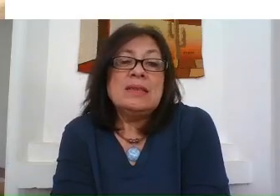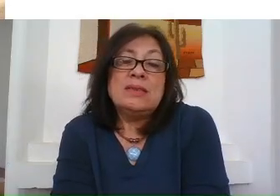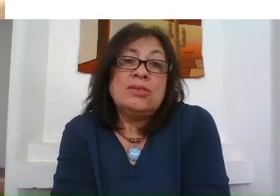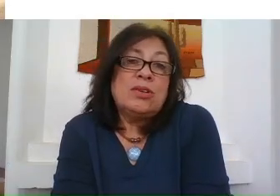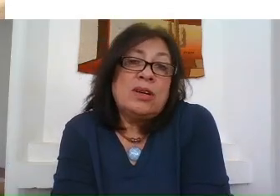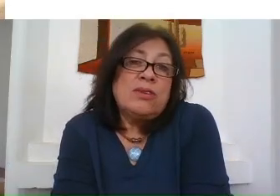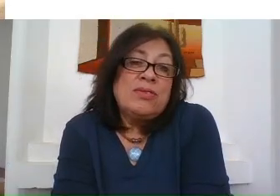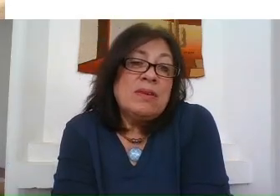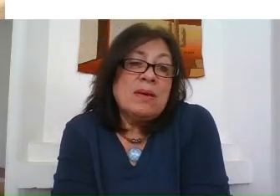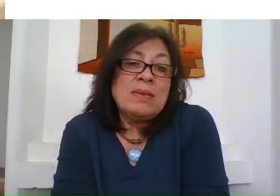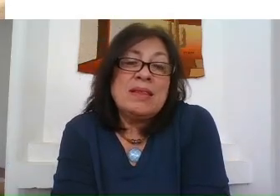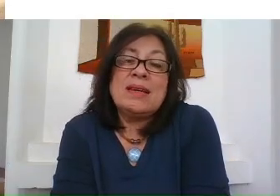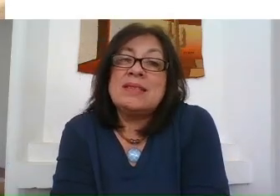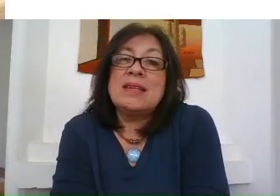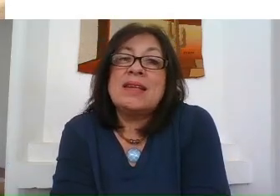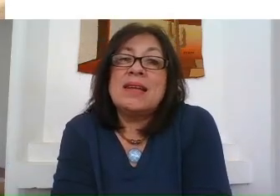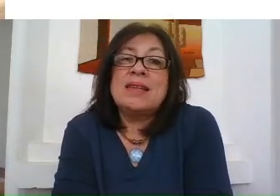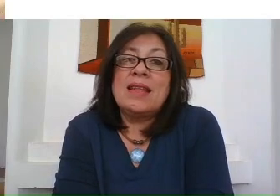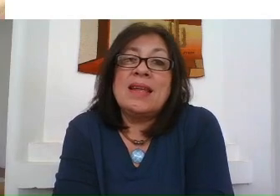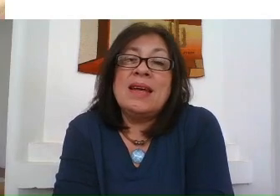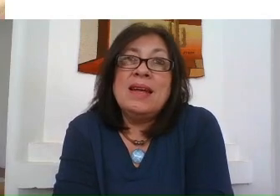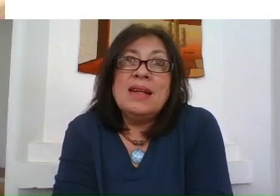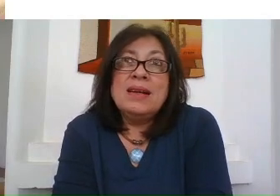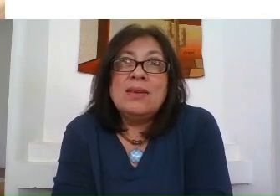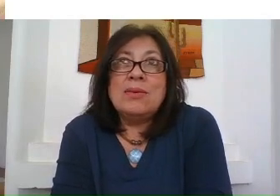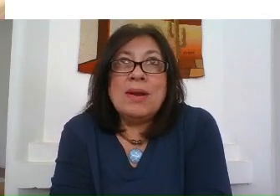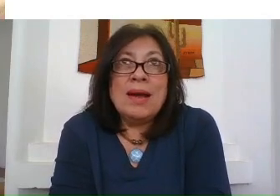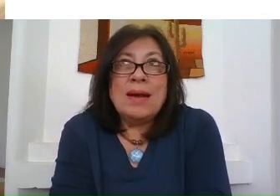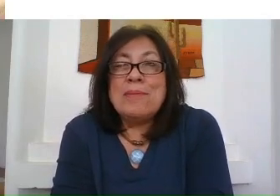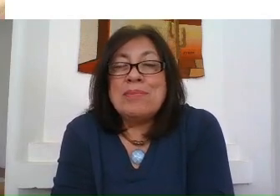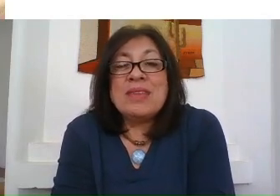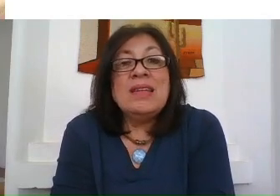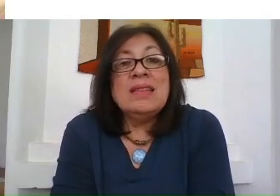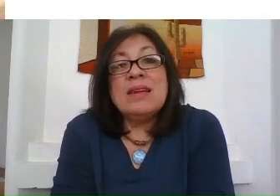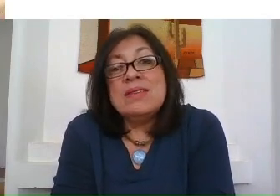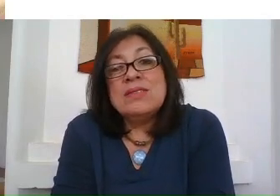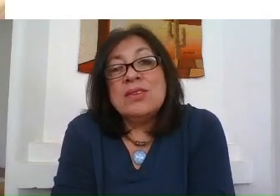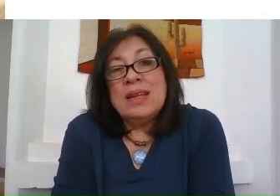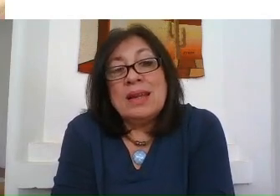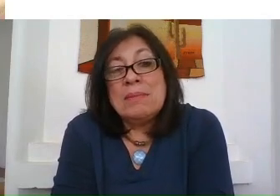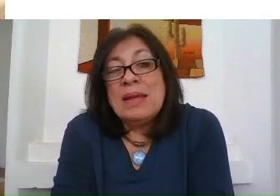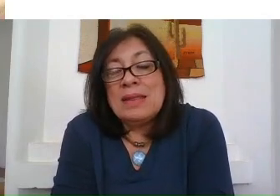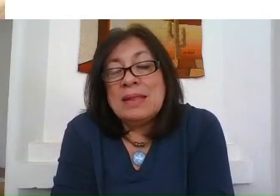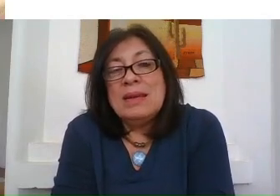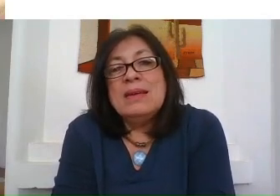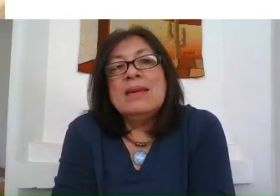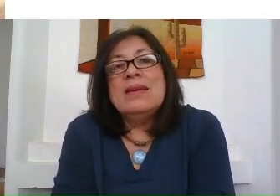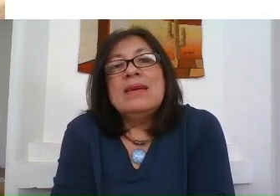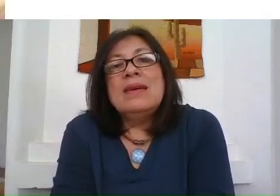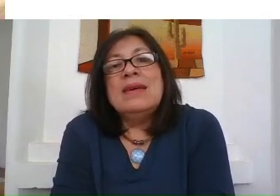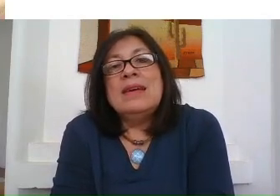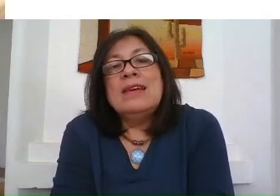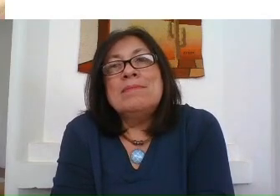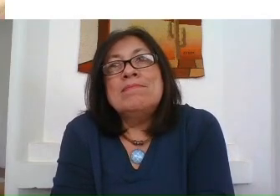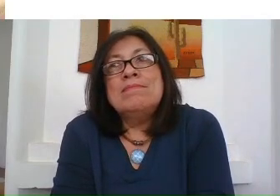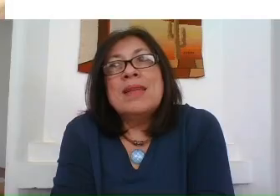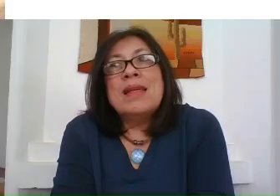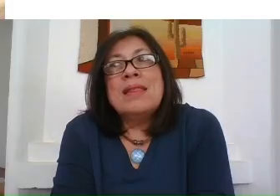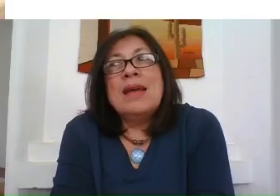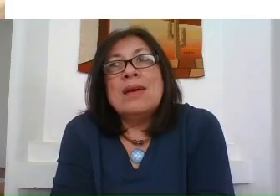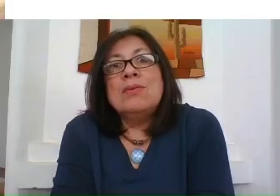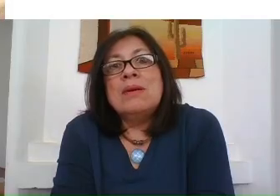decir. Yo creo firmemente que se trata de una intervención del ambiente,